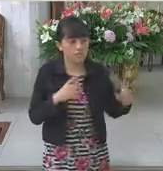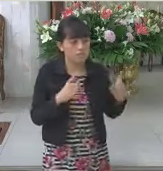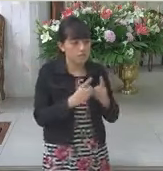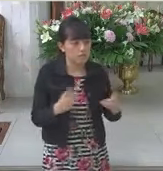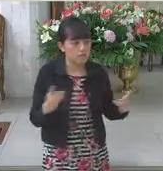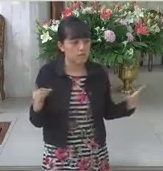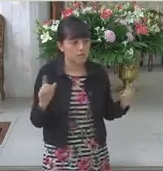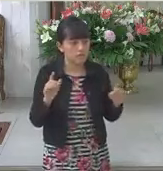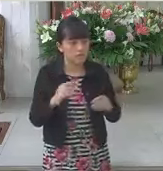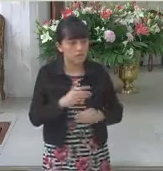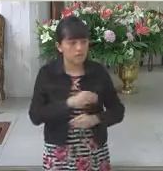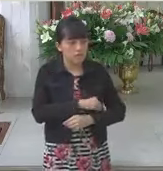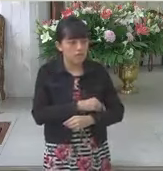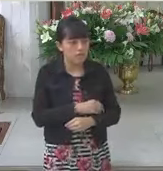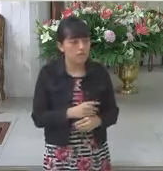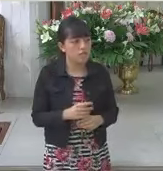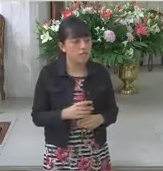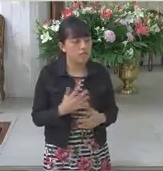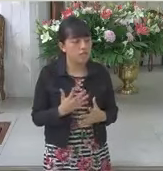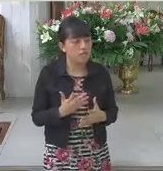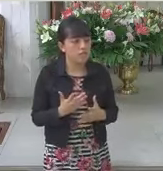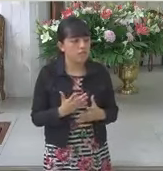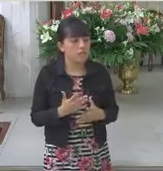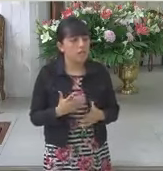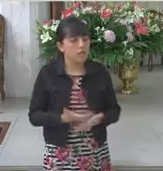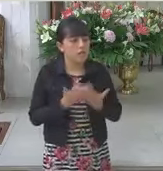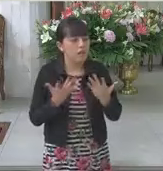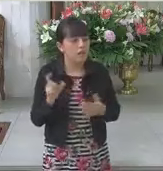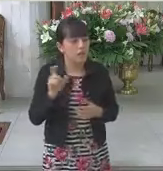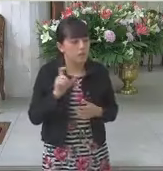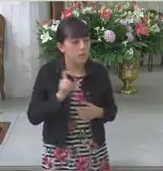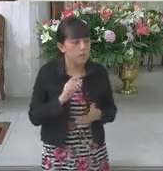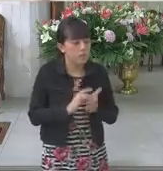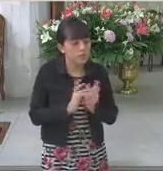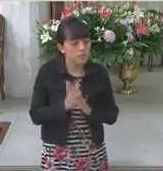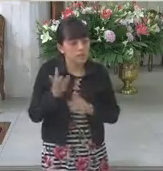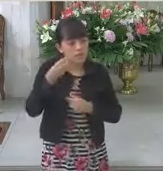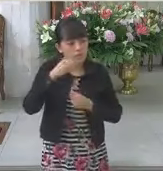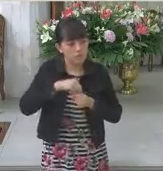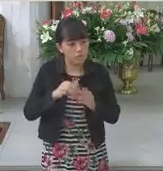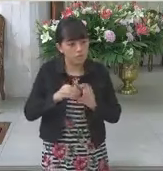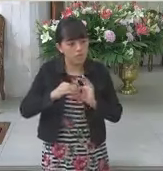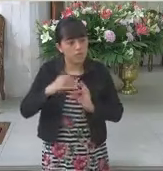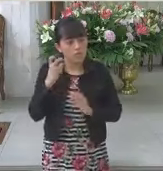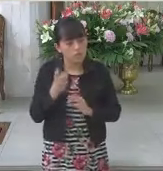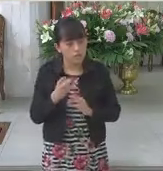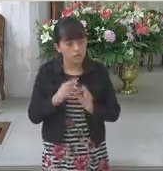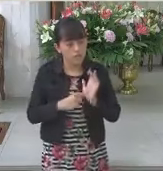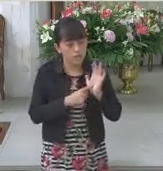sacrificio amor inquebrantable y fortaleza al Señor fortaleza del señor para todo lo que venga en